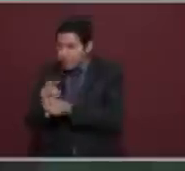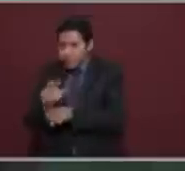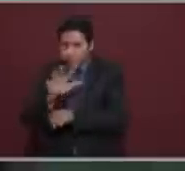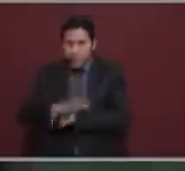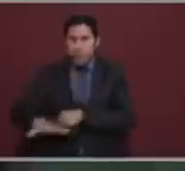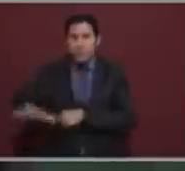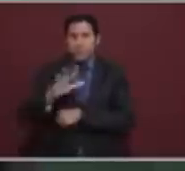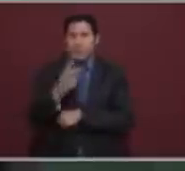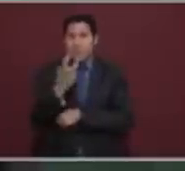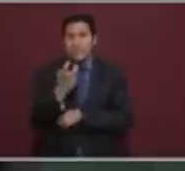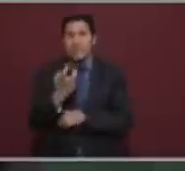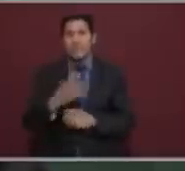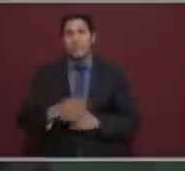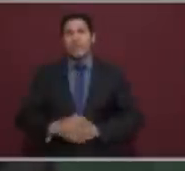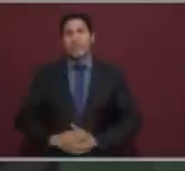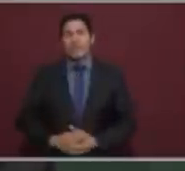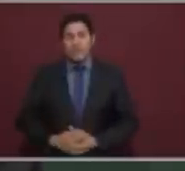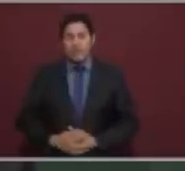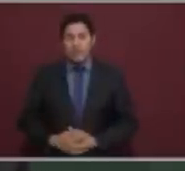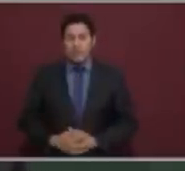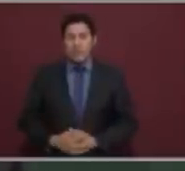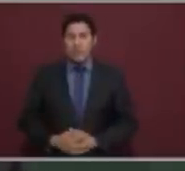entonces sé